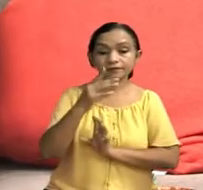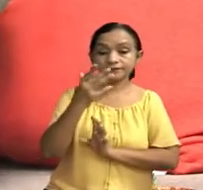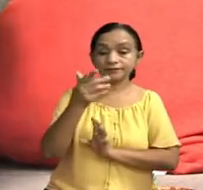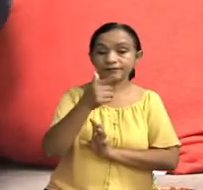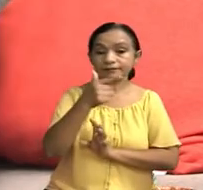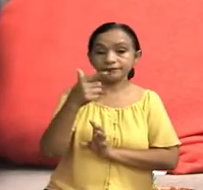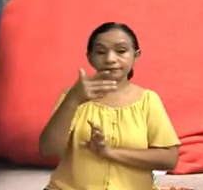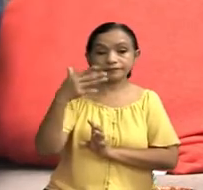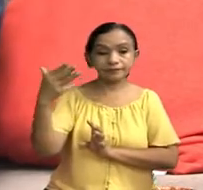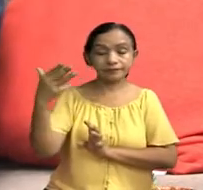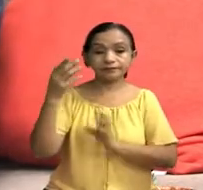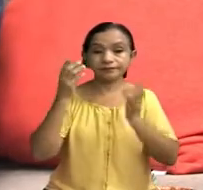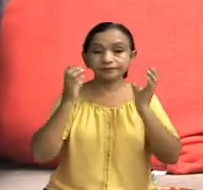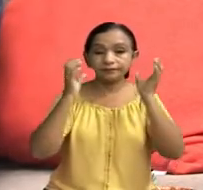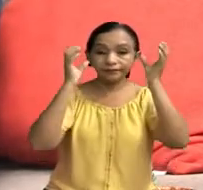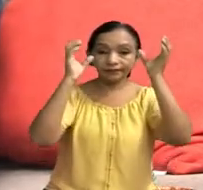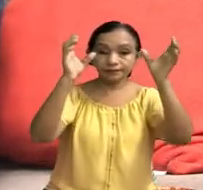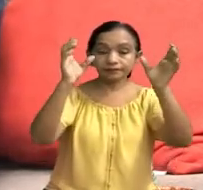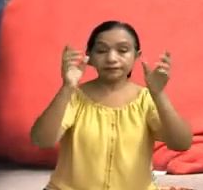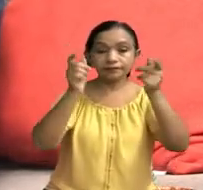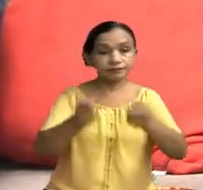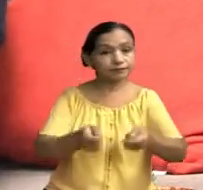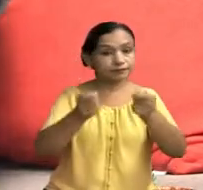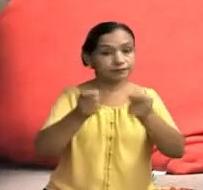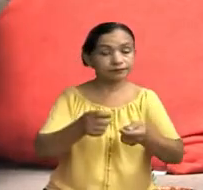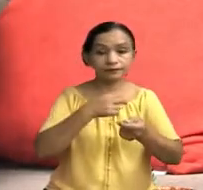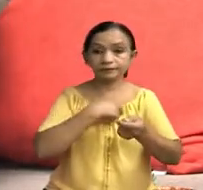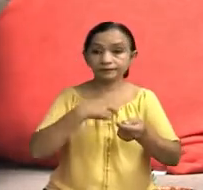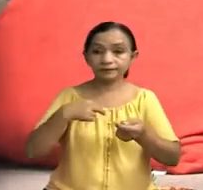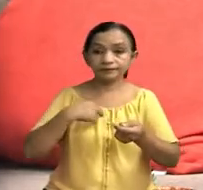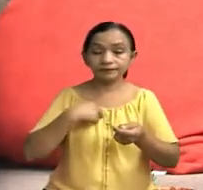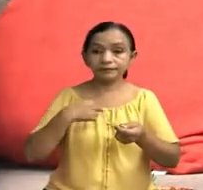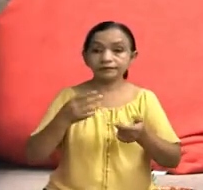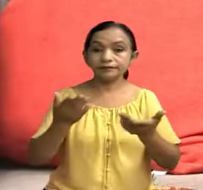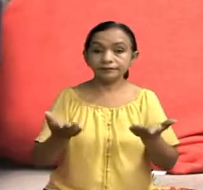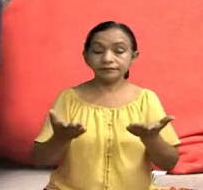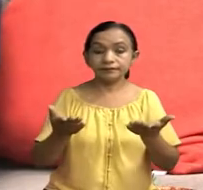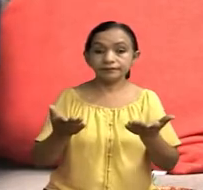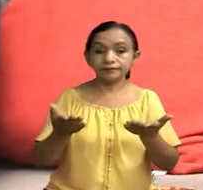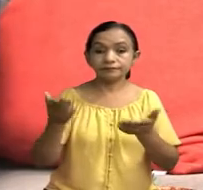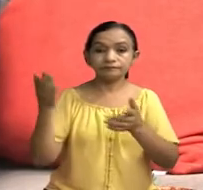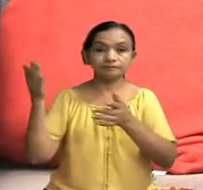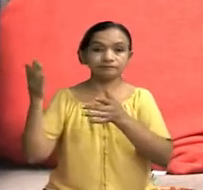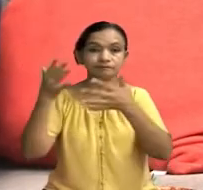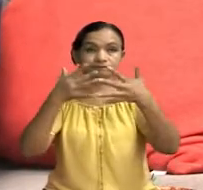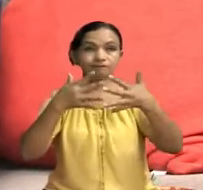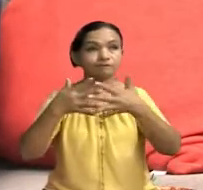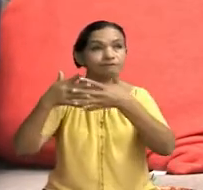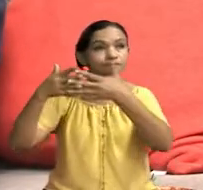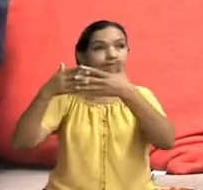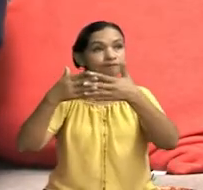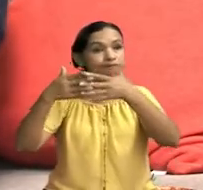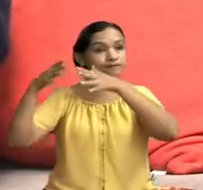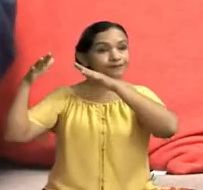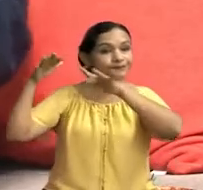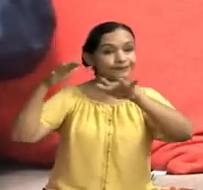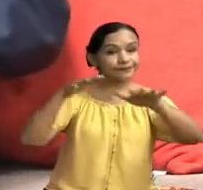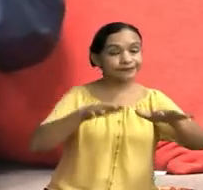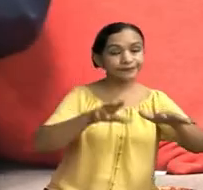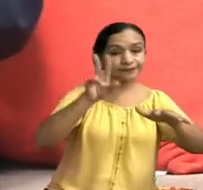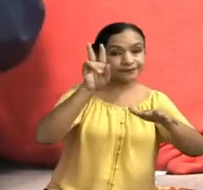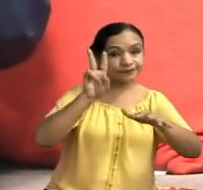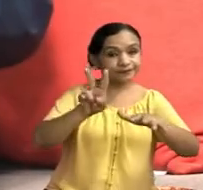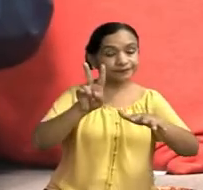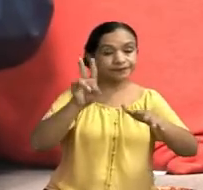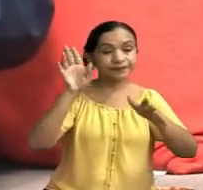en el Caribe, la revolución de Granada, que luego fue destruida por la invasión yanqui. Pero esas dos revoluciones